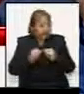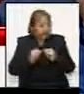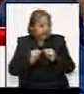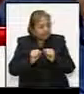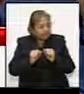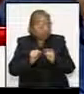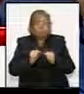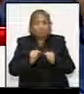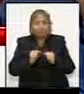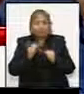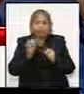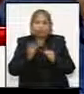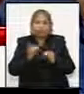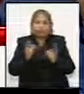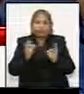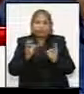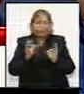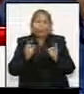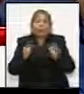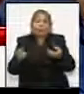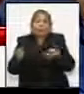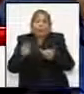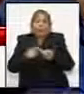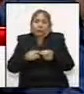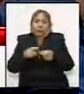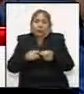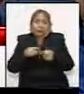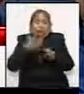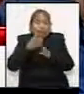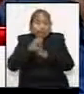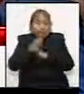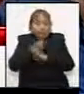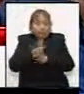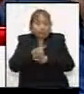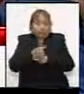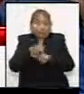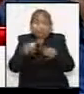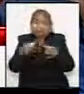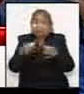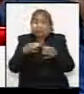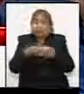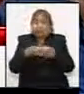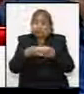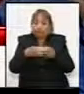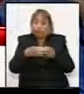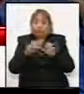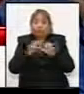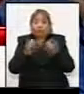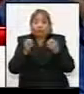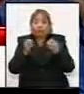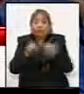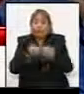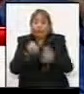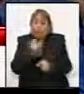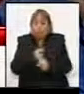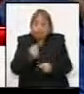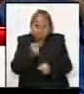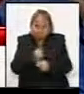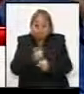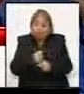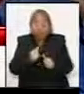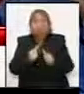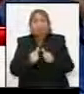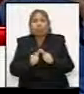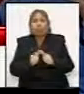poner una disposición complementaria para que a través de una comisión sectorial se pueda trabajar el nombramiento